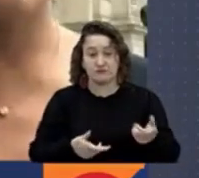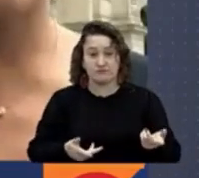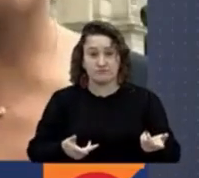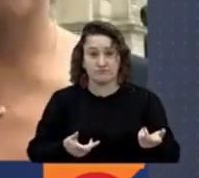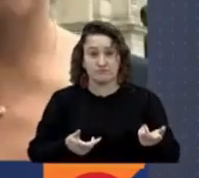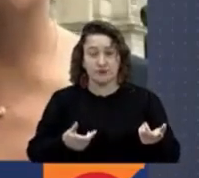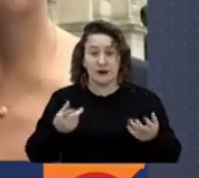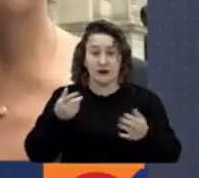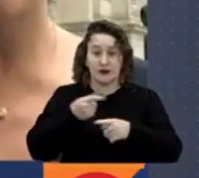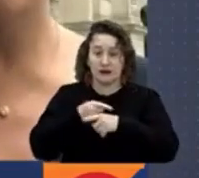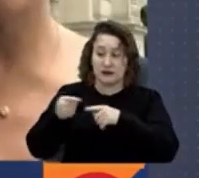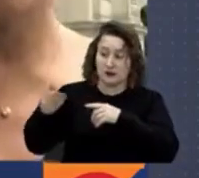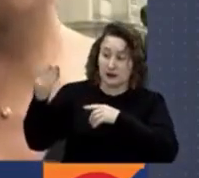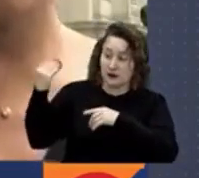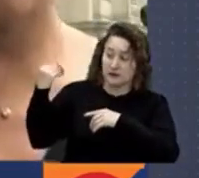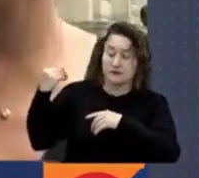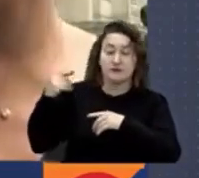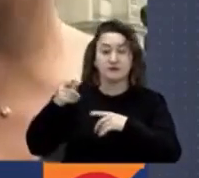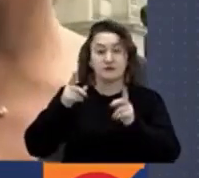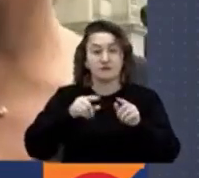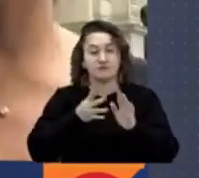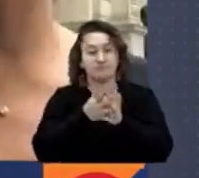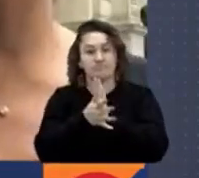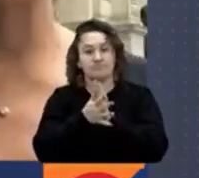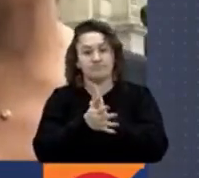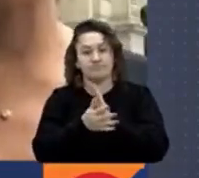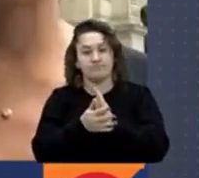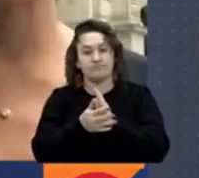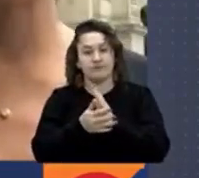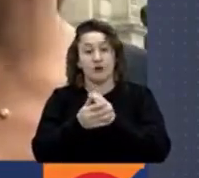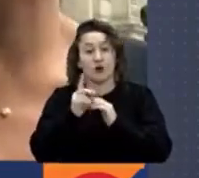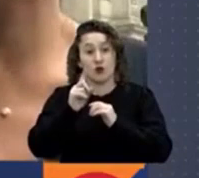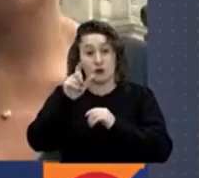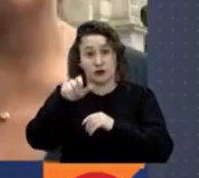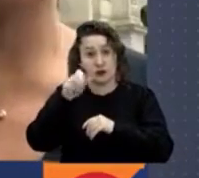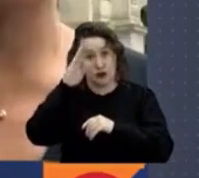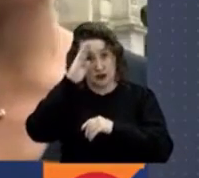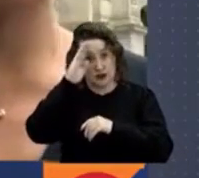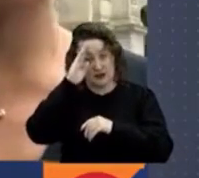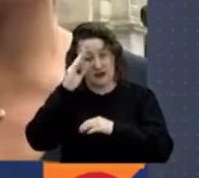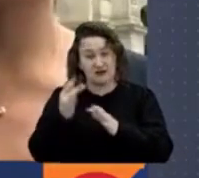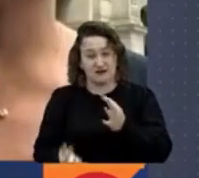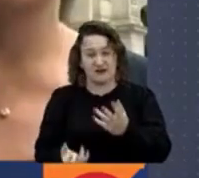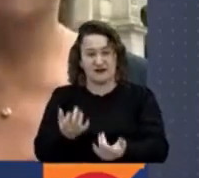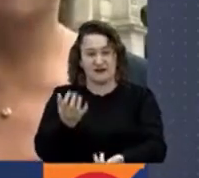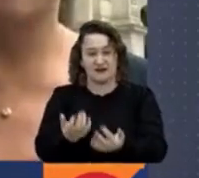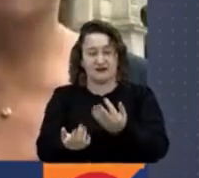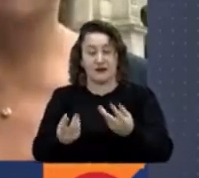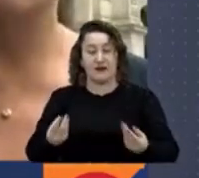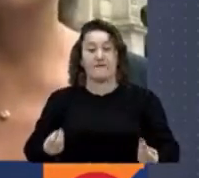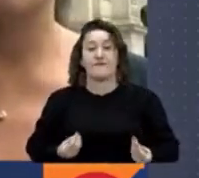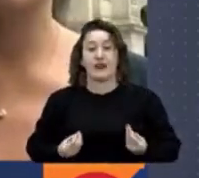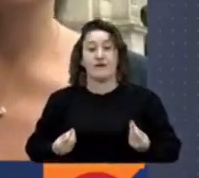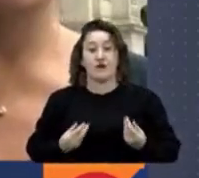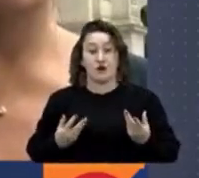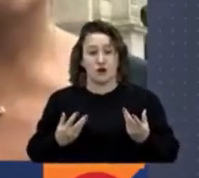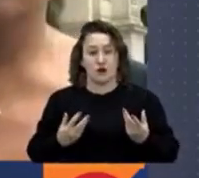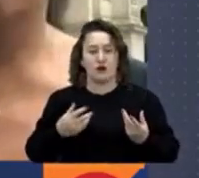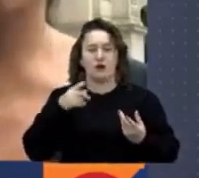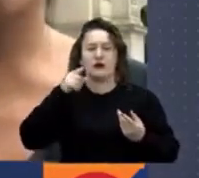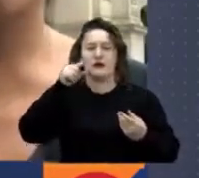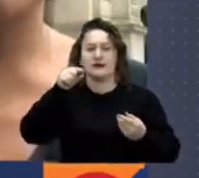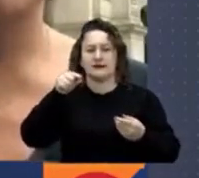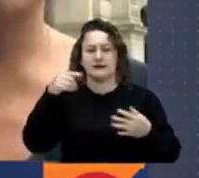una semana se reportó incluso que a un efectivo policial lo quemaron vivo dentro de su unidad. Esto